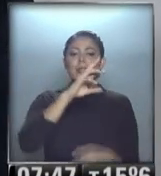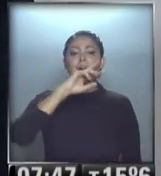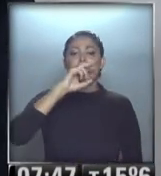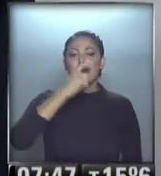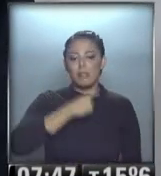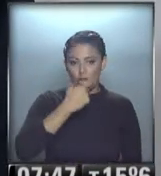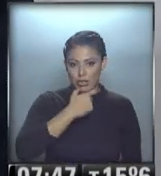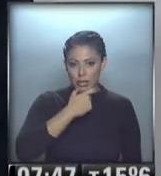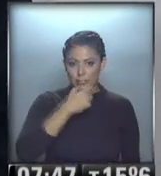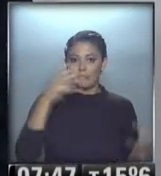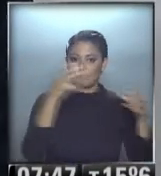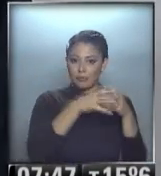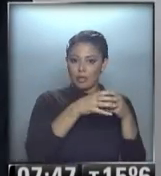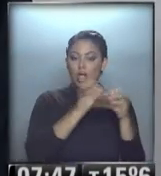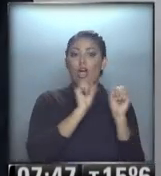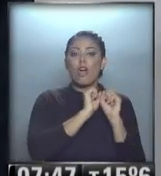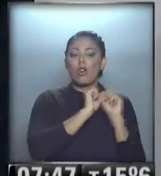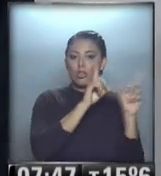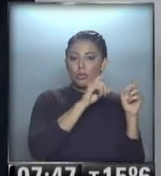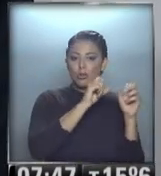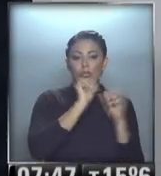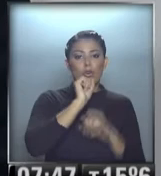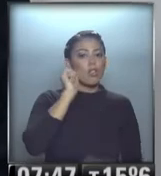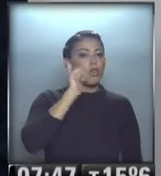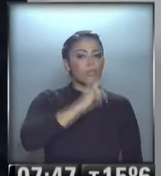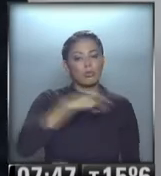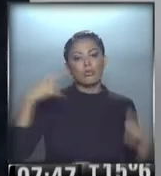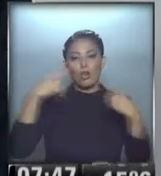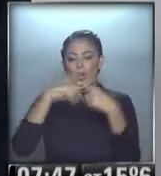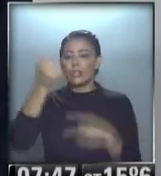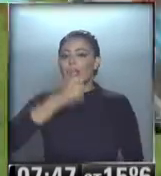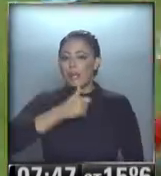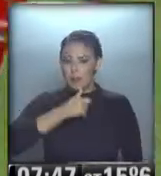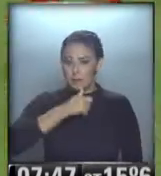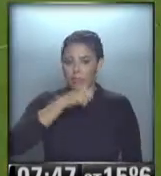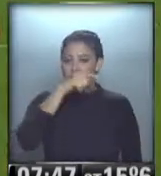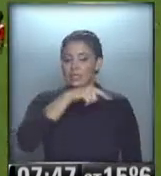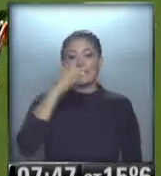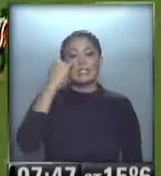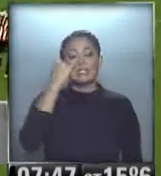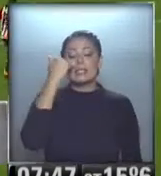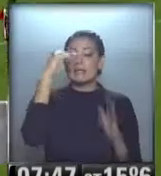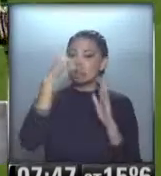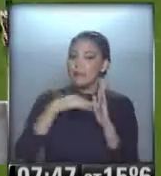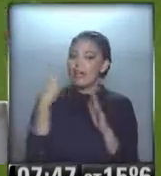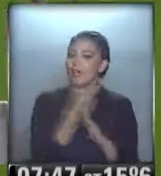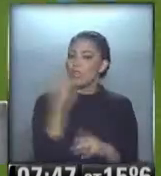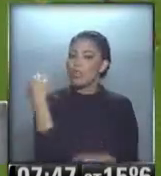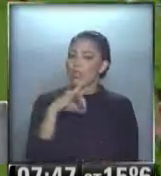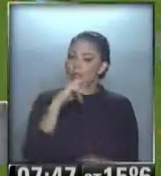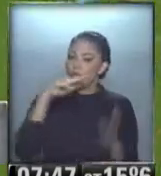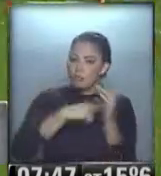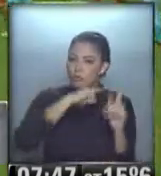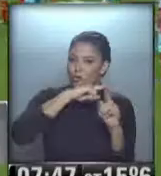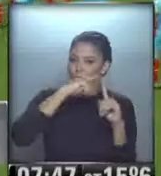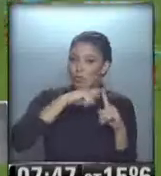van a estar enfrentando Godoy Cruz y Quilmes. El Tomba ya está en zona de descenso y ambos equipos tienen que sumar,